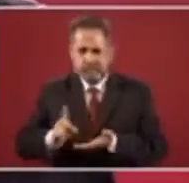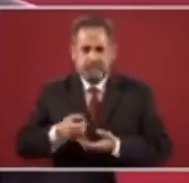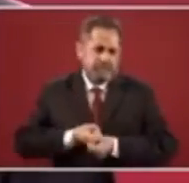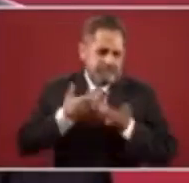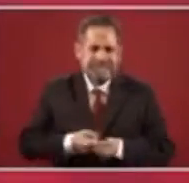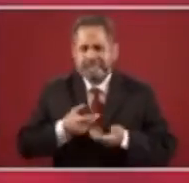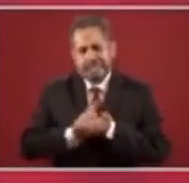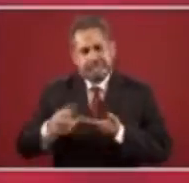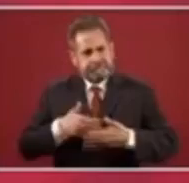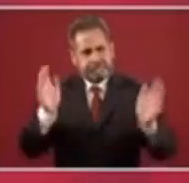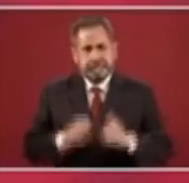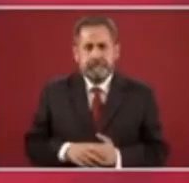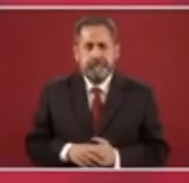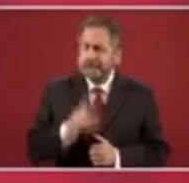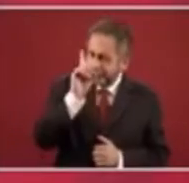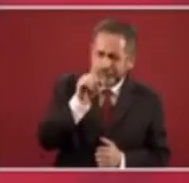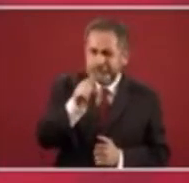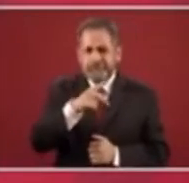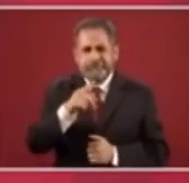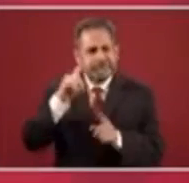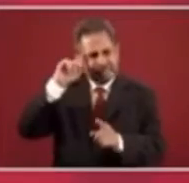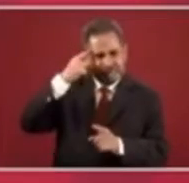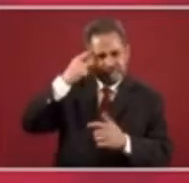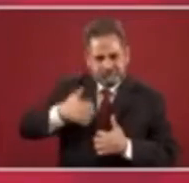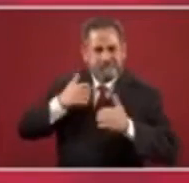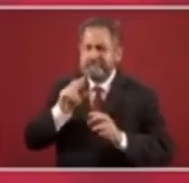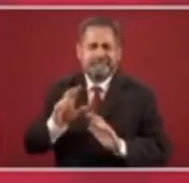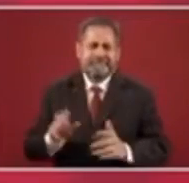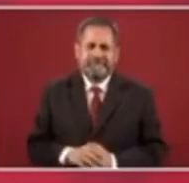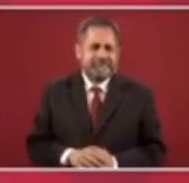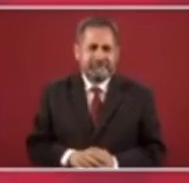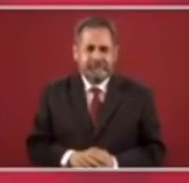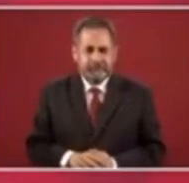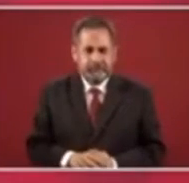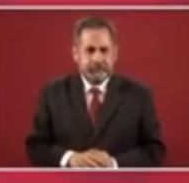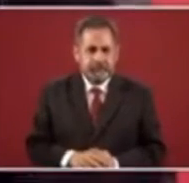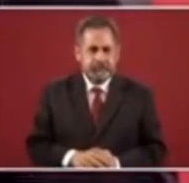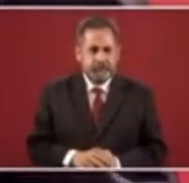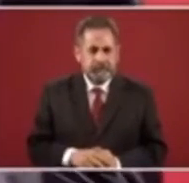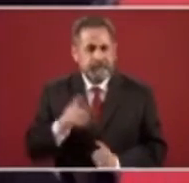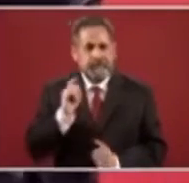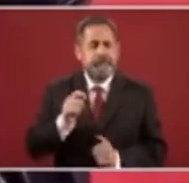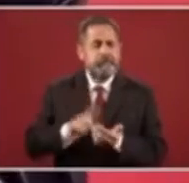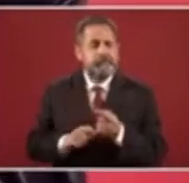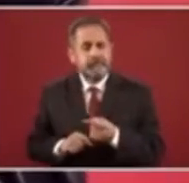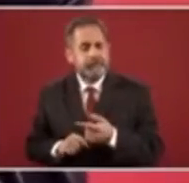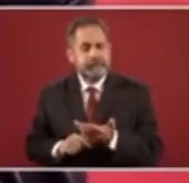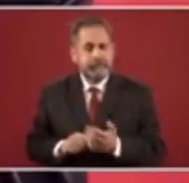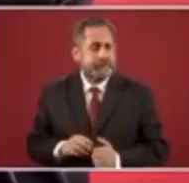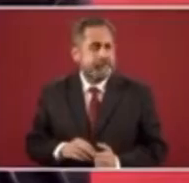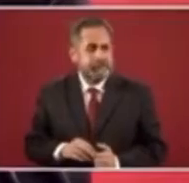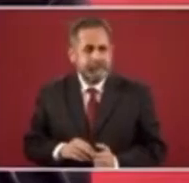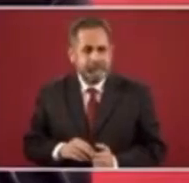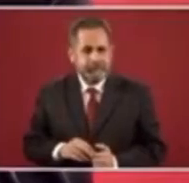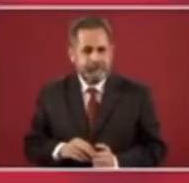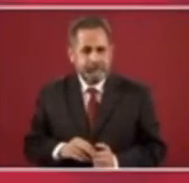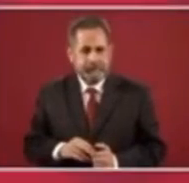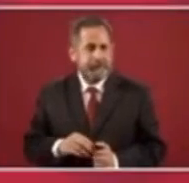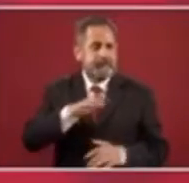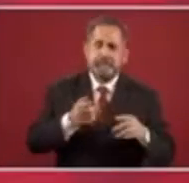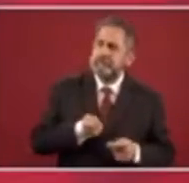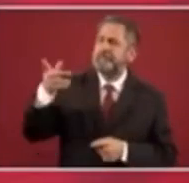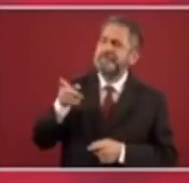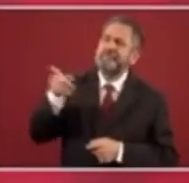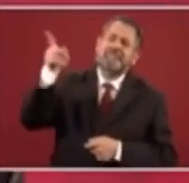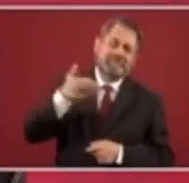expresarnos. Claro, no enojarnos. Dicen que el viejo, ¿no? Apúntele bien. Que ya el presidente está